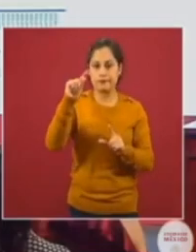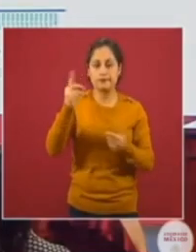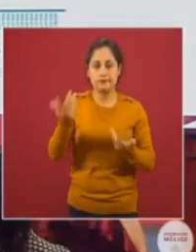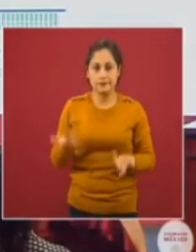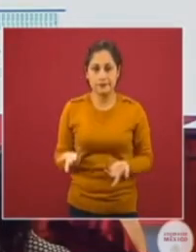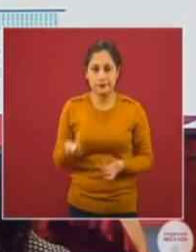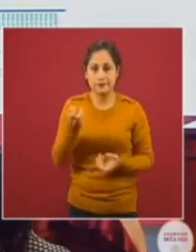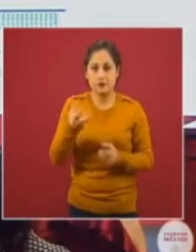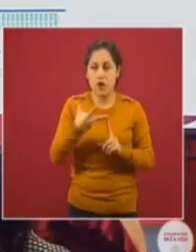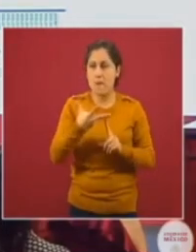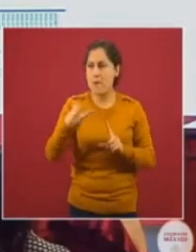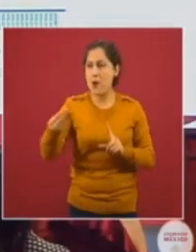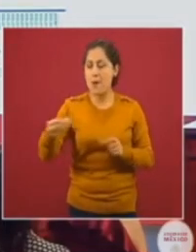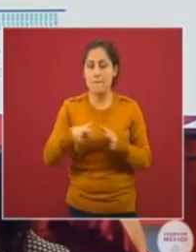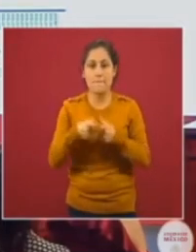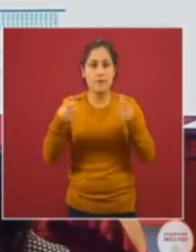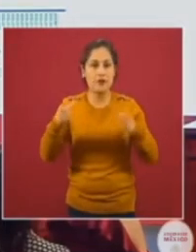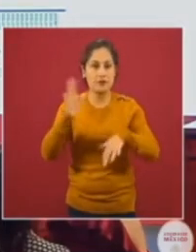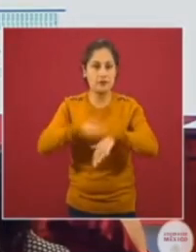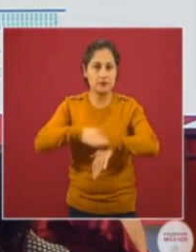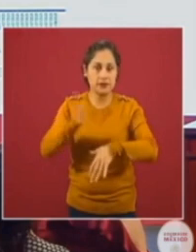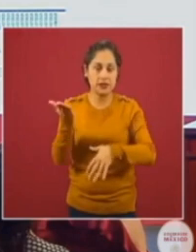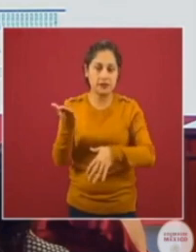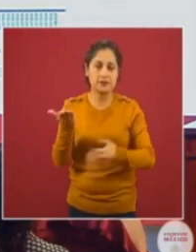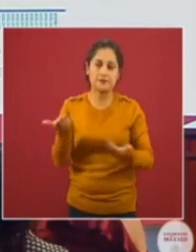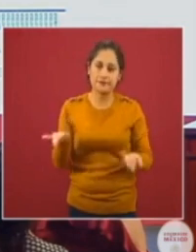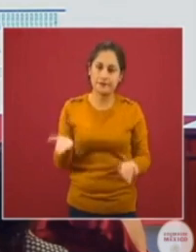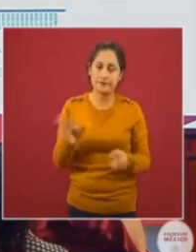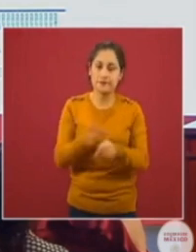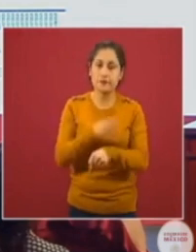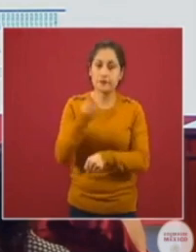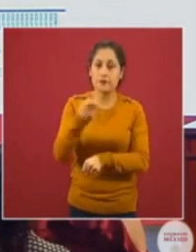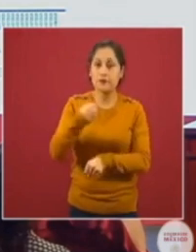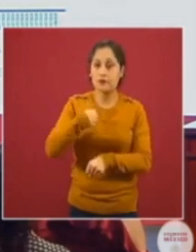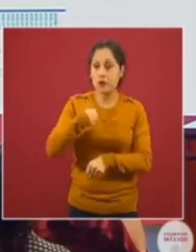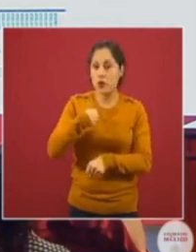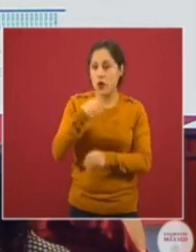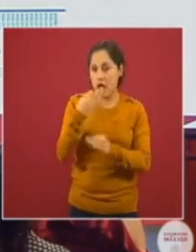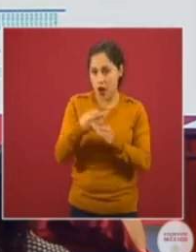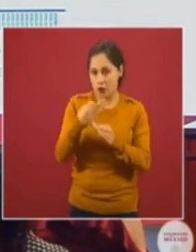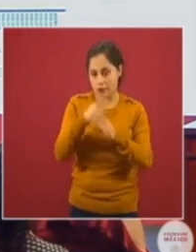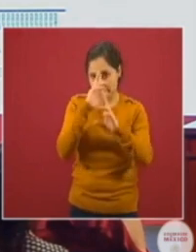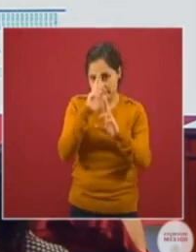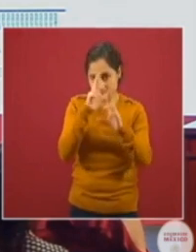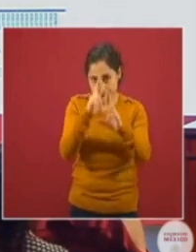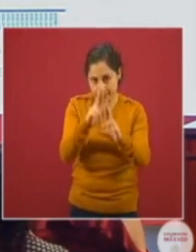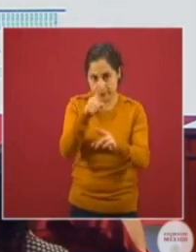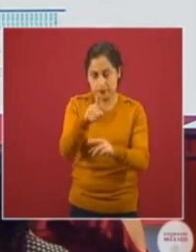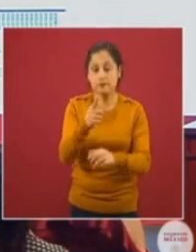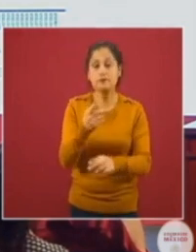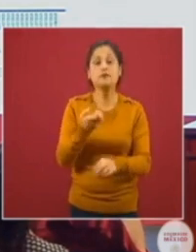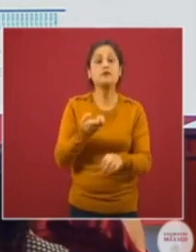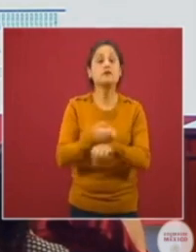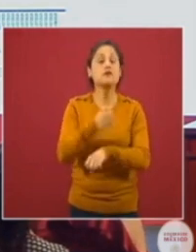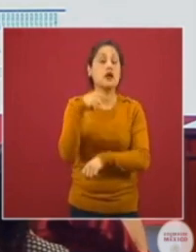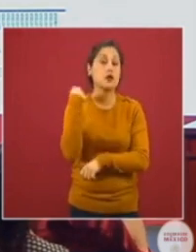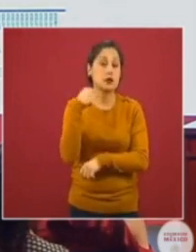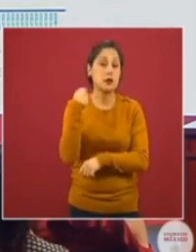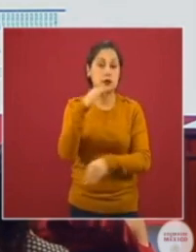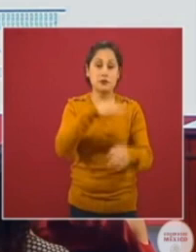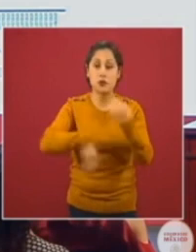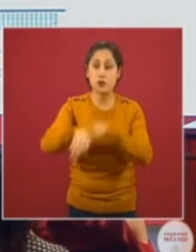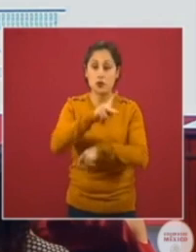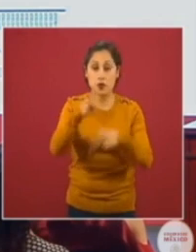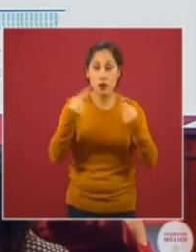exacerbación de la transmisión. Entonces, el mensaje es, en este caso, respetuosamente para el Estado de Tabasco, para la sociedad tabasqueña,